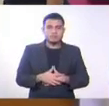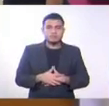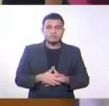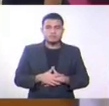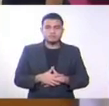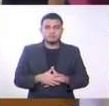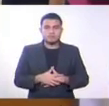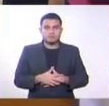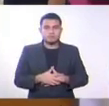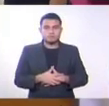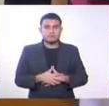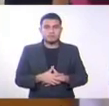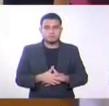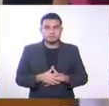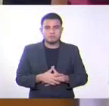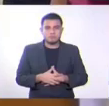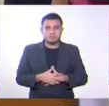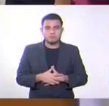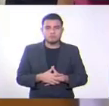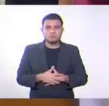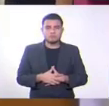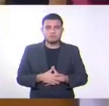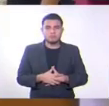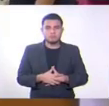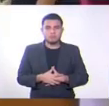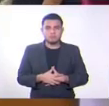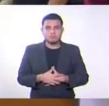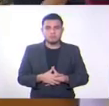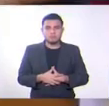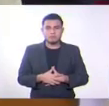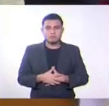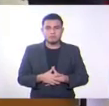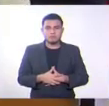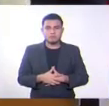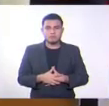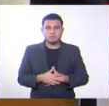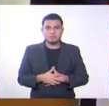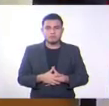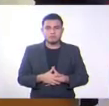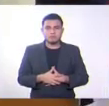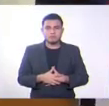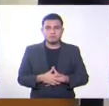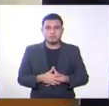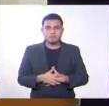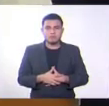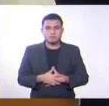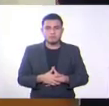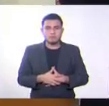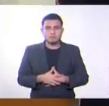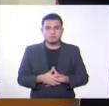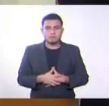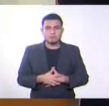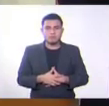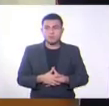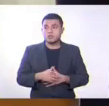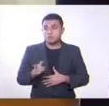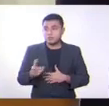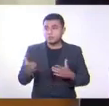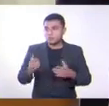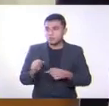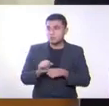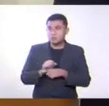para que tengamos el espacio suficiente para hacer el ejercicio que tú dices. Que tú vas a hacer